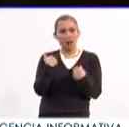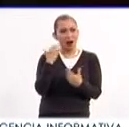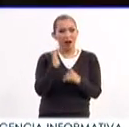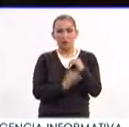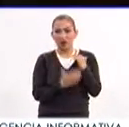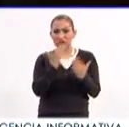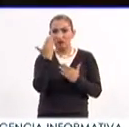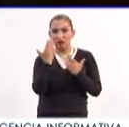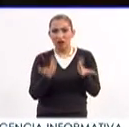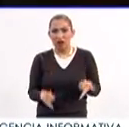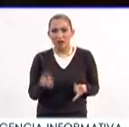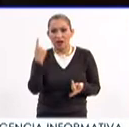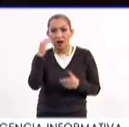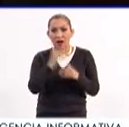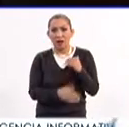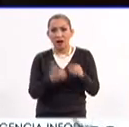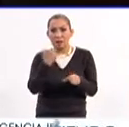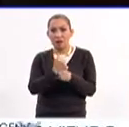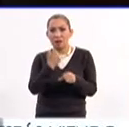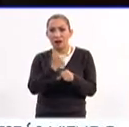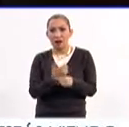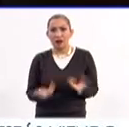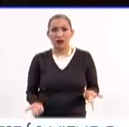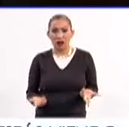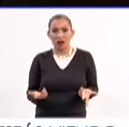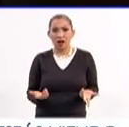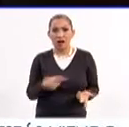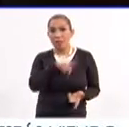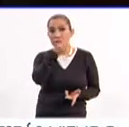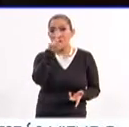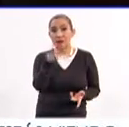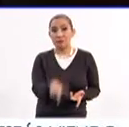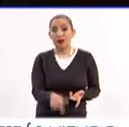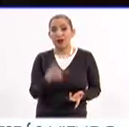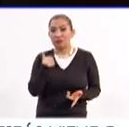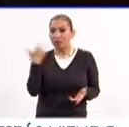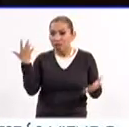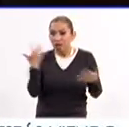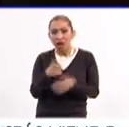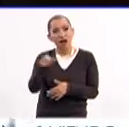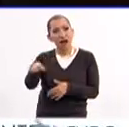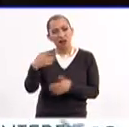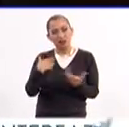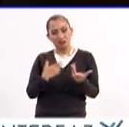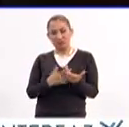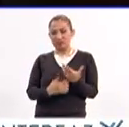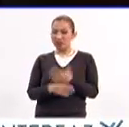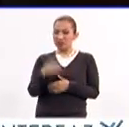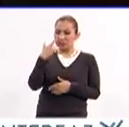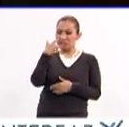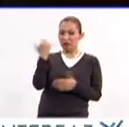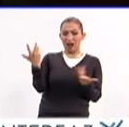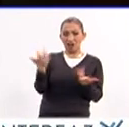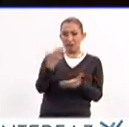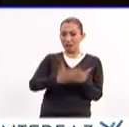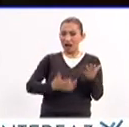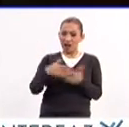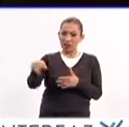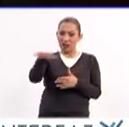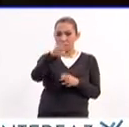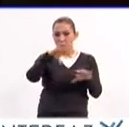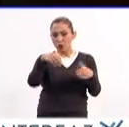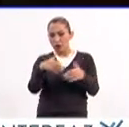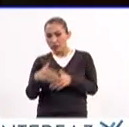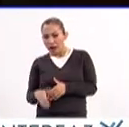terminar mi escuela, ¿no? Para terminar la primaria. Y ya de ahí me di cuenta que había muchas cosas que nos hacía falta en las